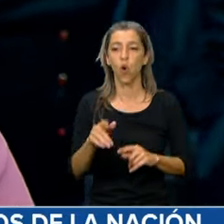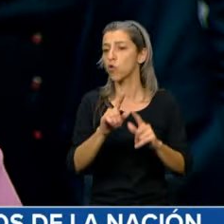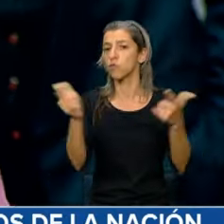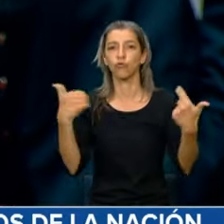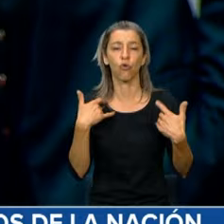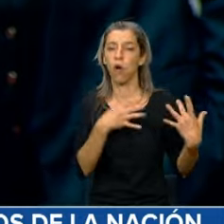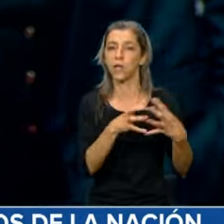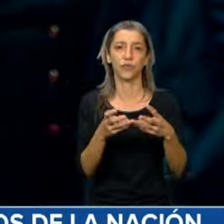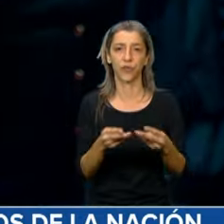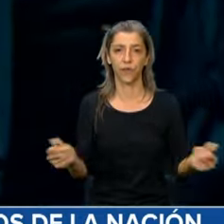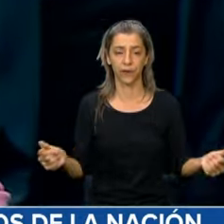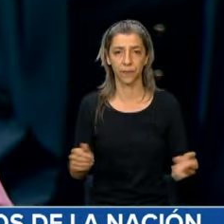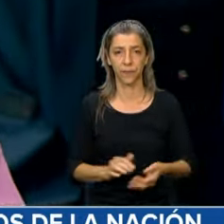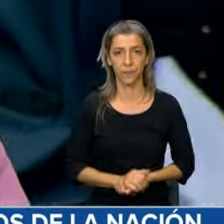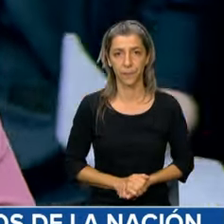va levantada la